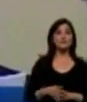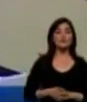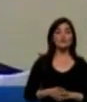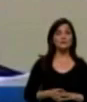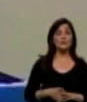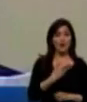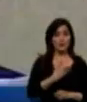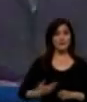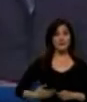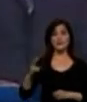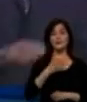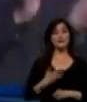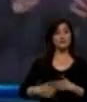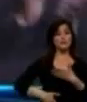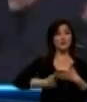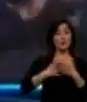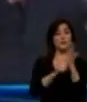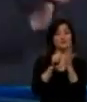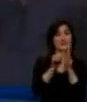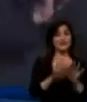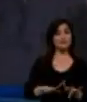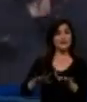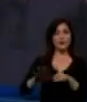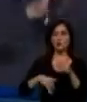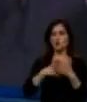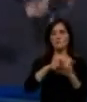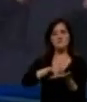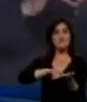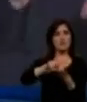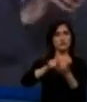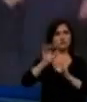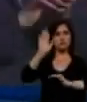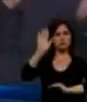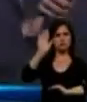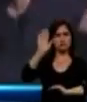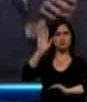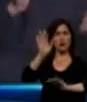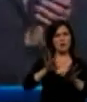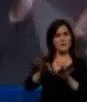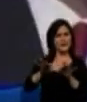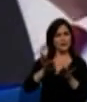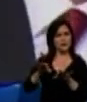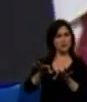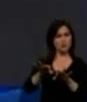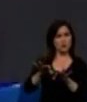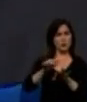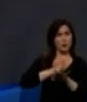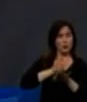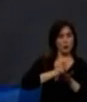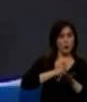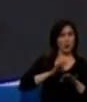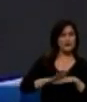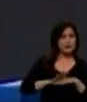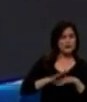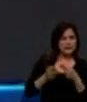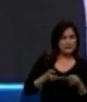el vicepresidente y todos y cada uno de los ministros y secretarios de Estado firmaron una declaración juramentada explicando que ninguno de ellos tiene bienes